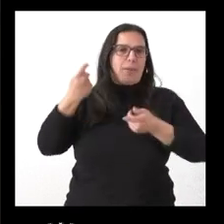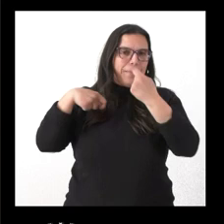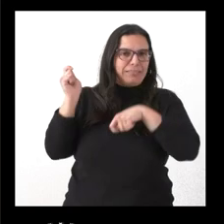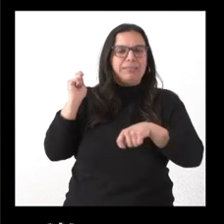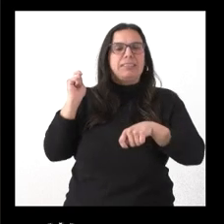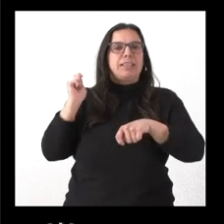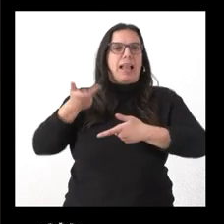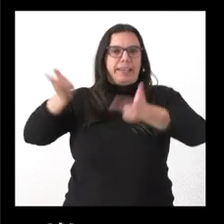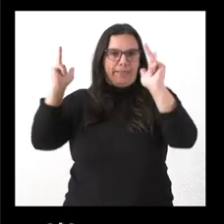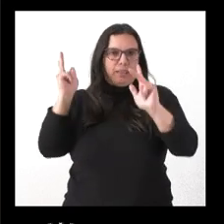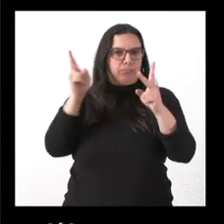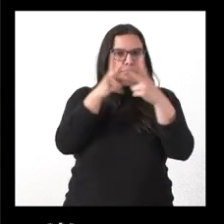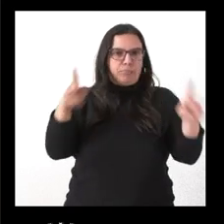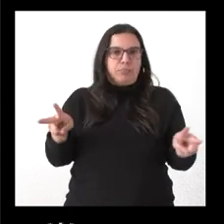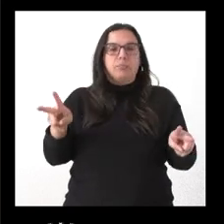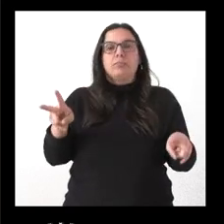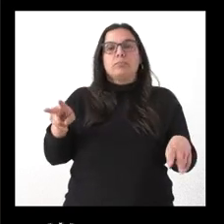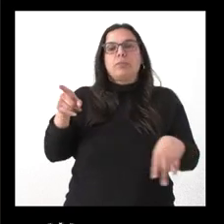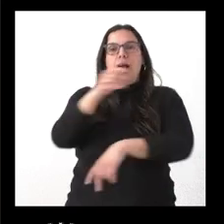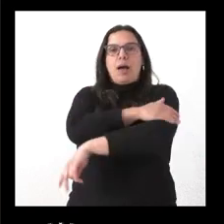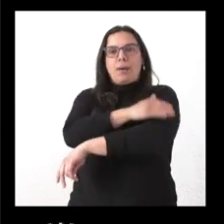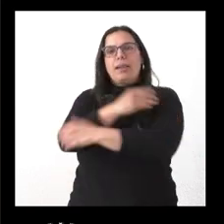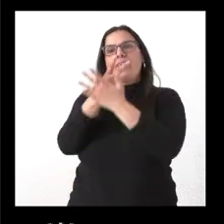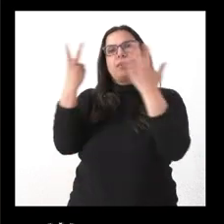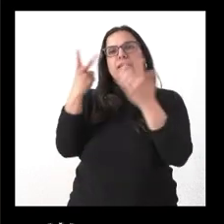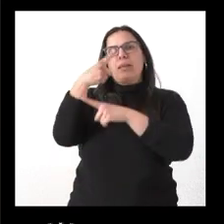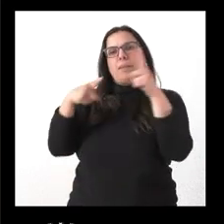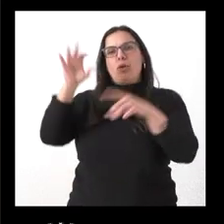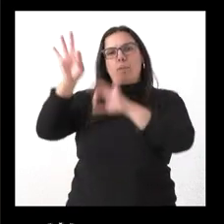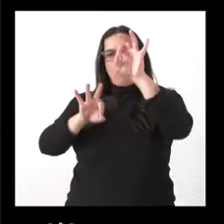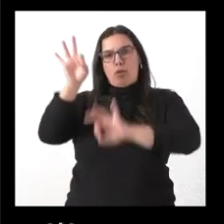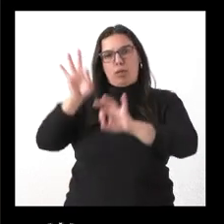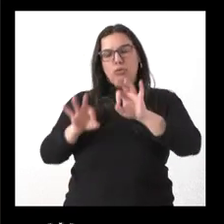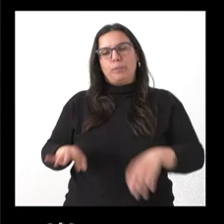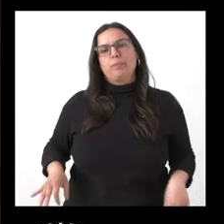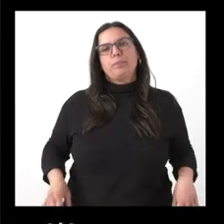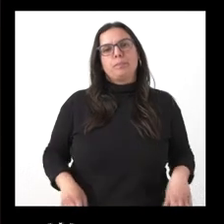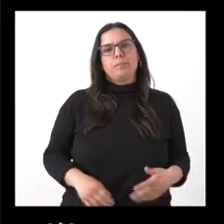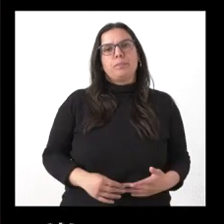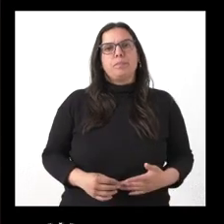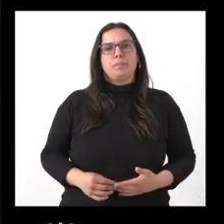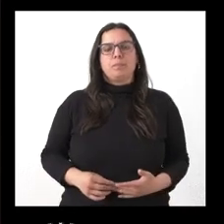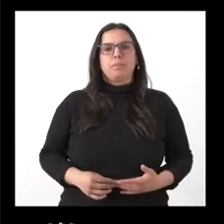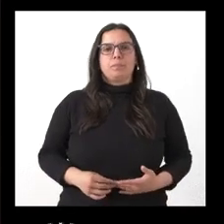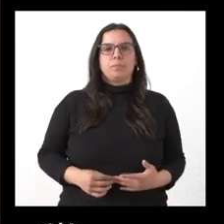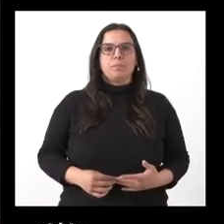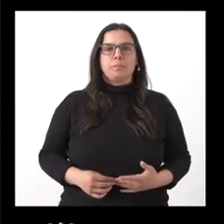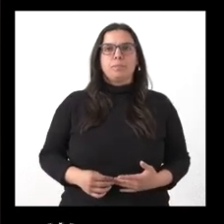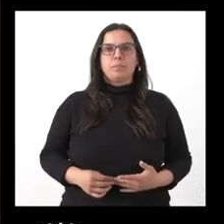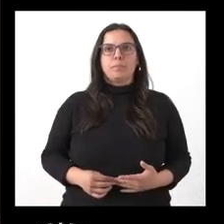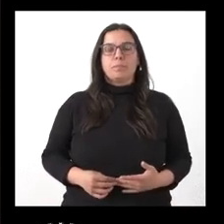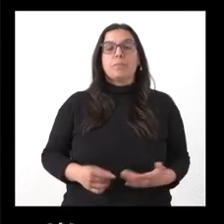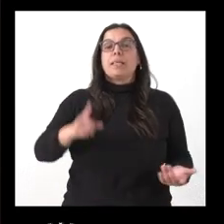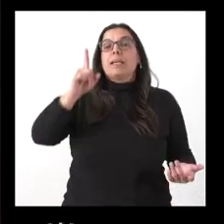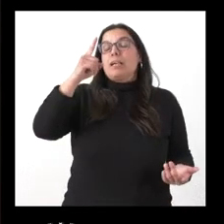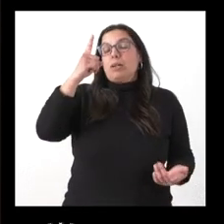donde como he dicho hablaremos el 17 y medio de la financiación y recordar